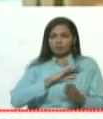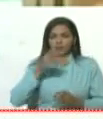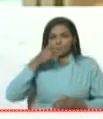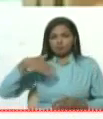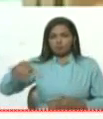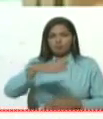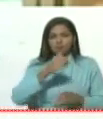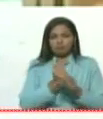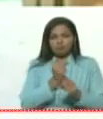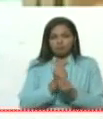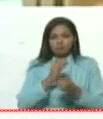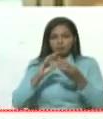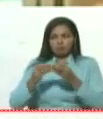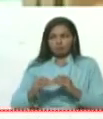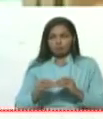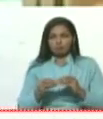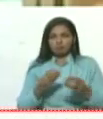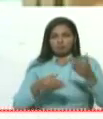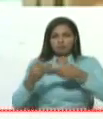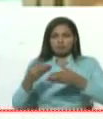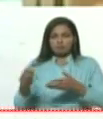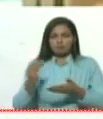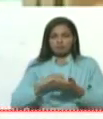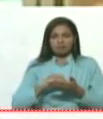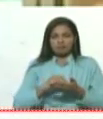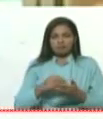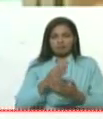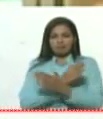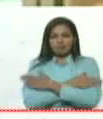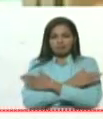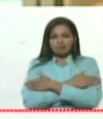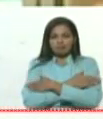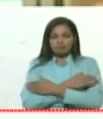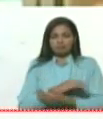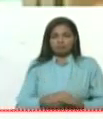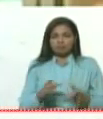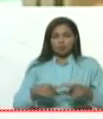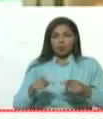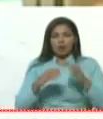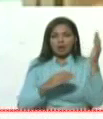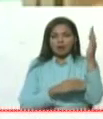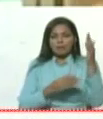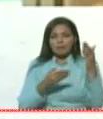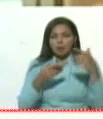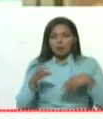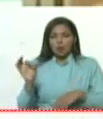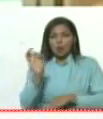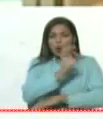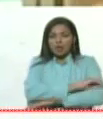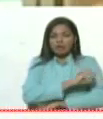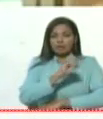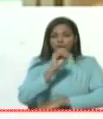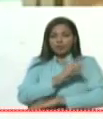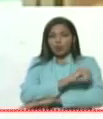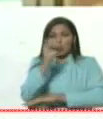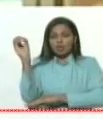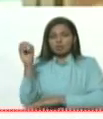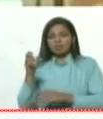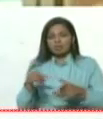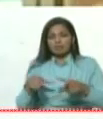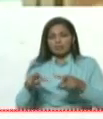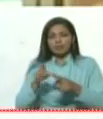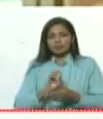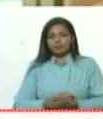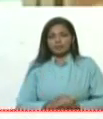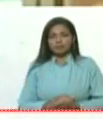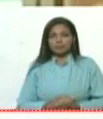reparando, trabajando, reconstruyendo, la felicito. Y del estado Lara nos vamos al oriente del país. Allá